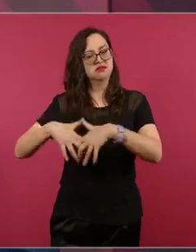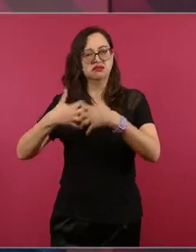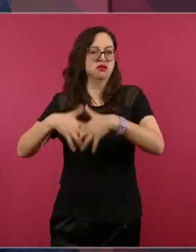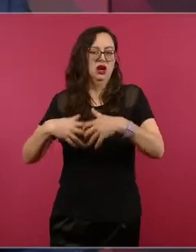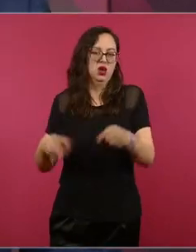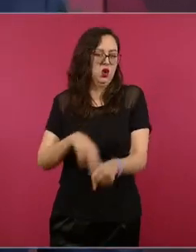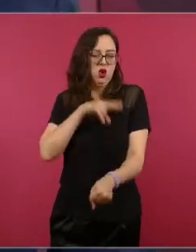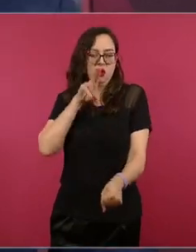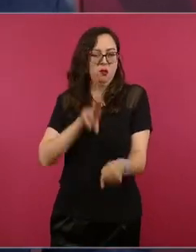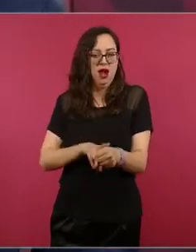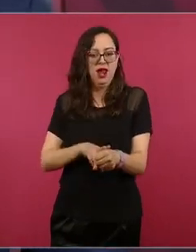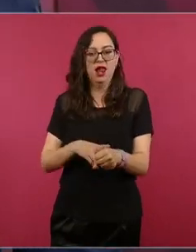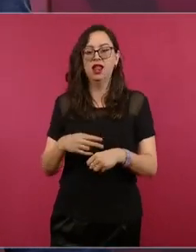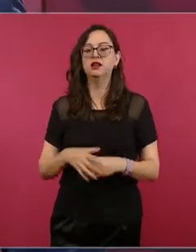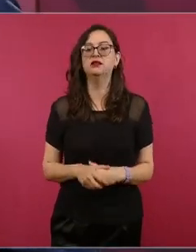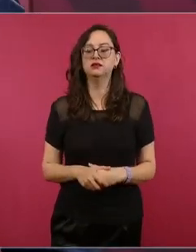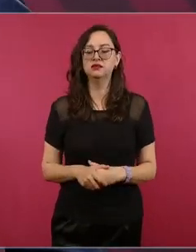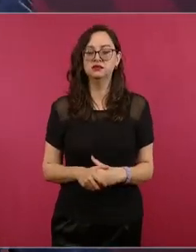Pero desde entonces